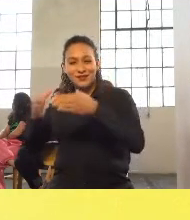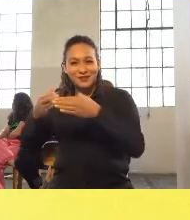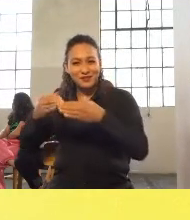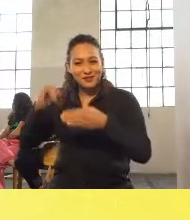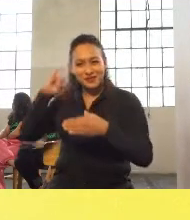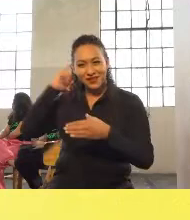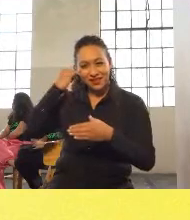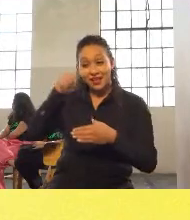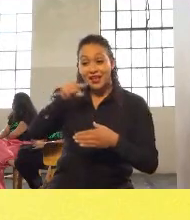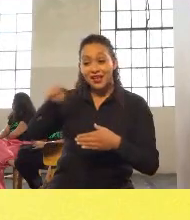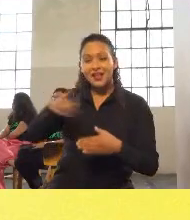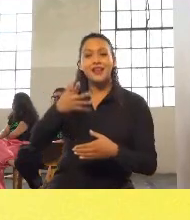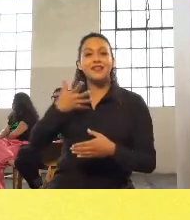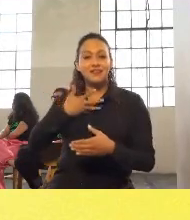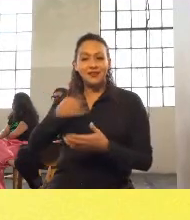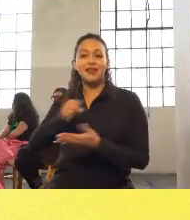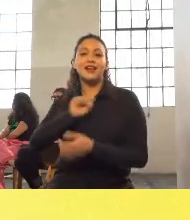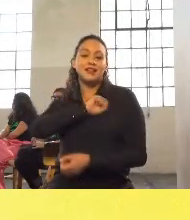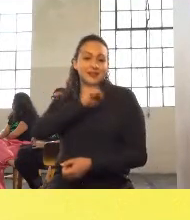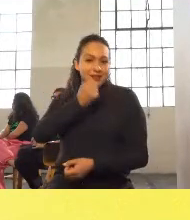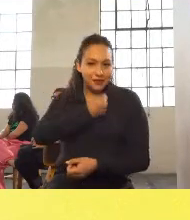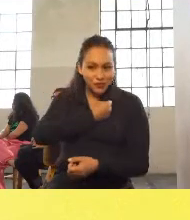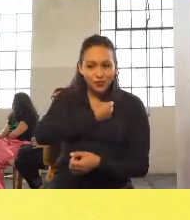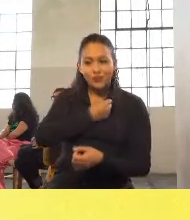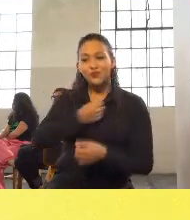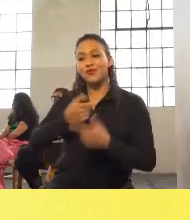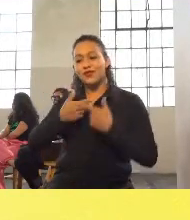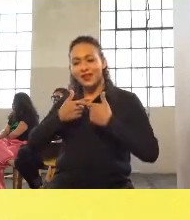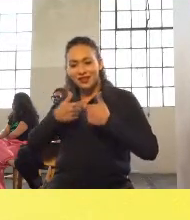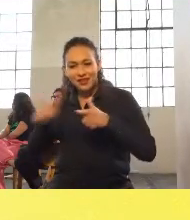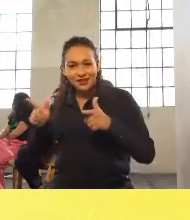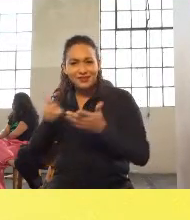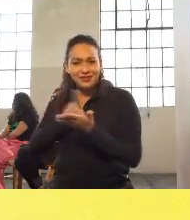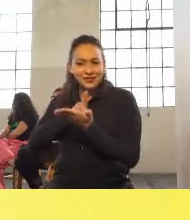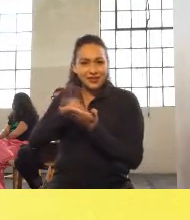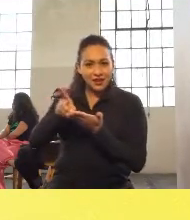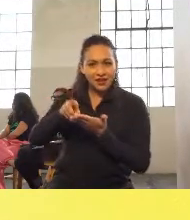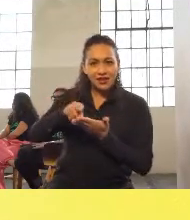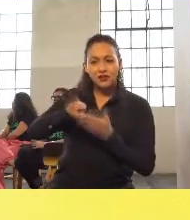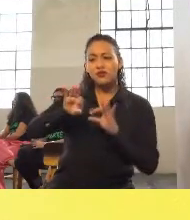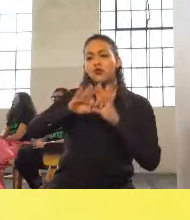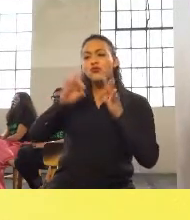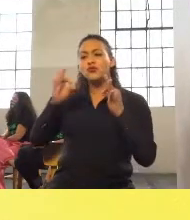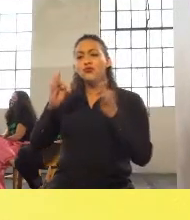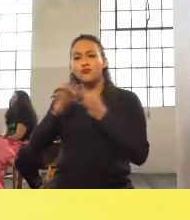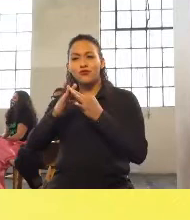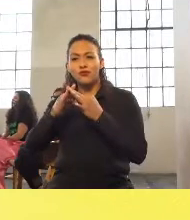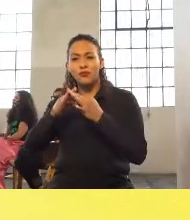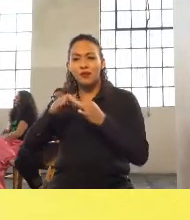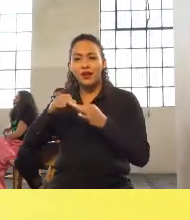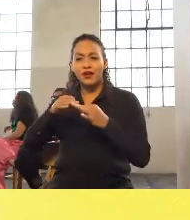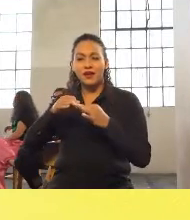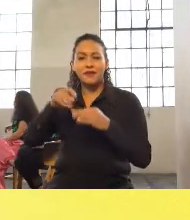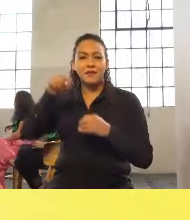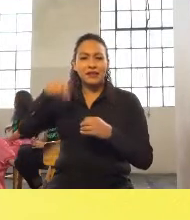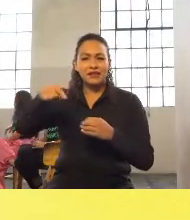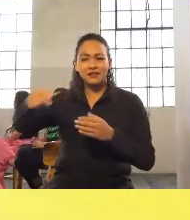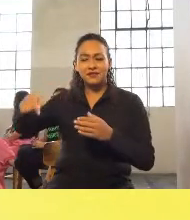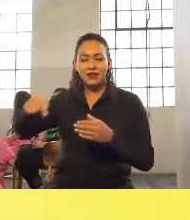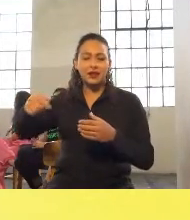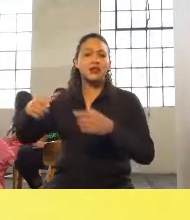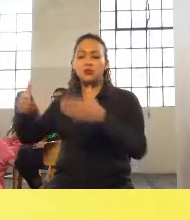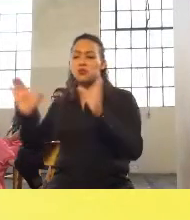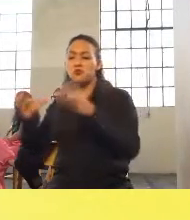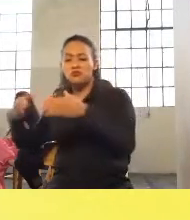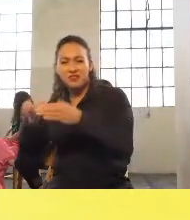acceso al Sistema Nacional de Salud y de Seguridad Pública, ¿no? O sea, o de Seguridad Social? ¿O cómo hacemos para que las personas